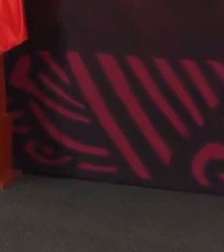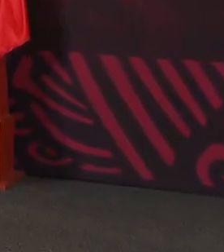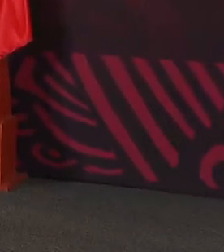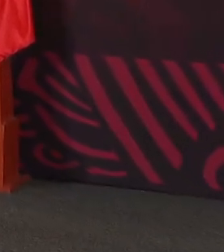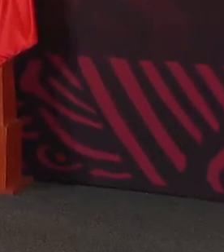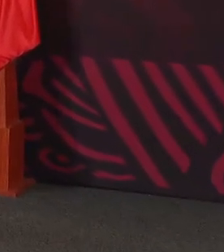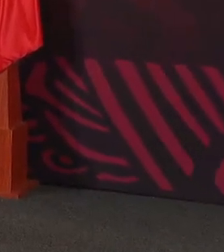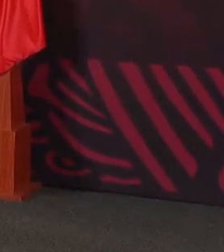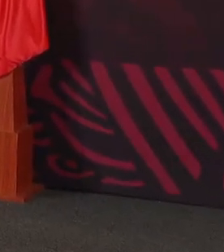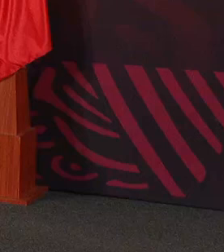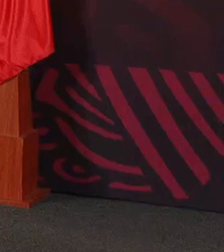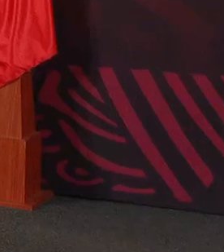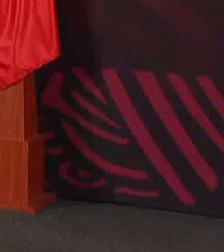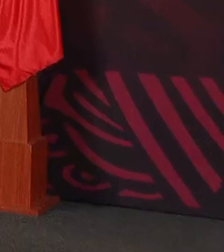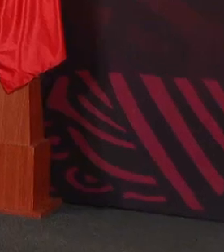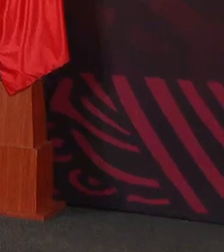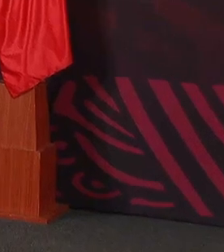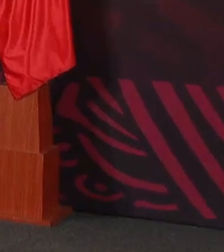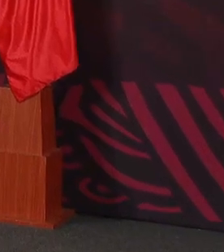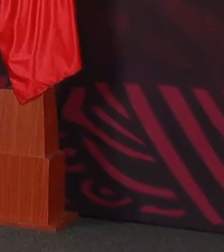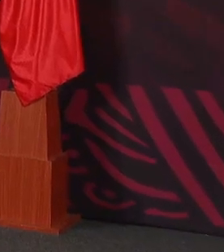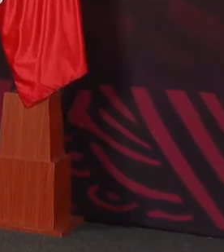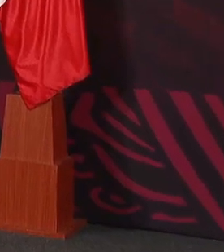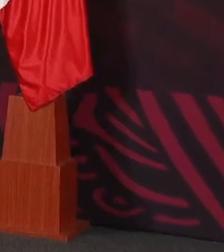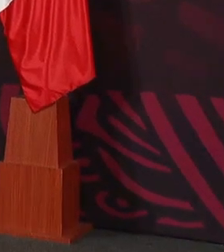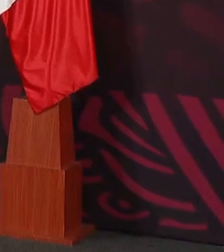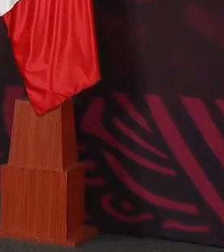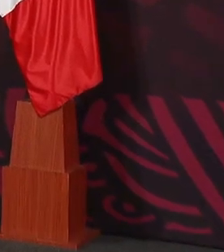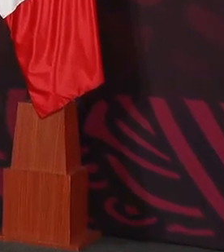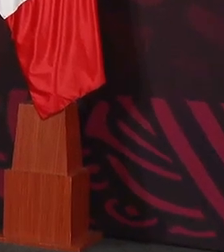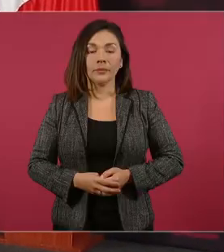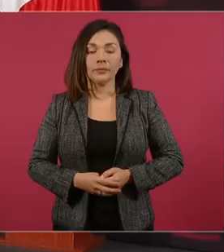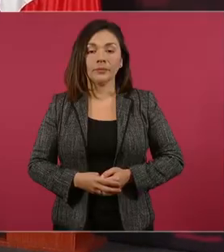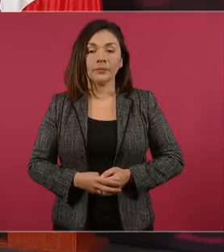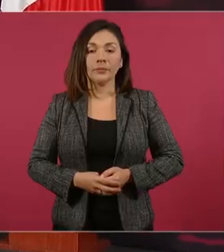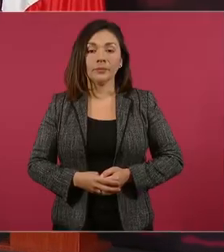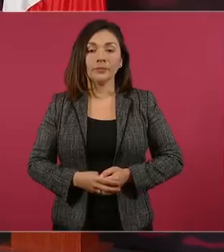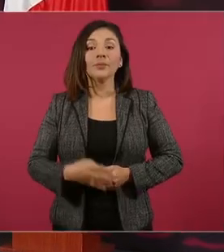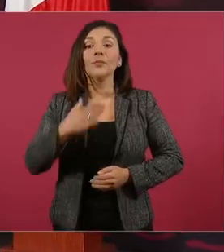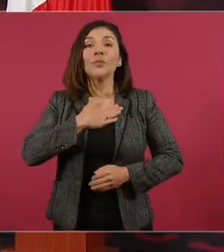Vamos a informar el día de hoy